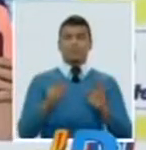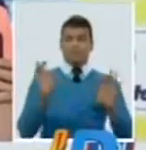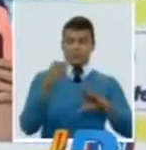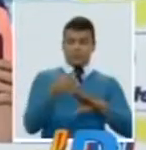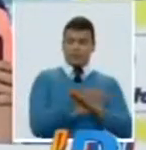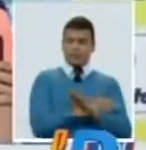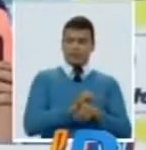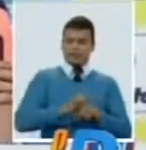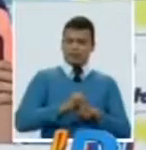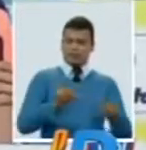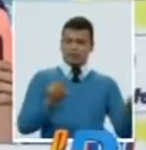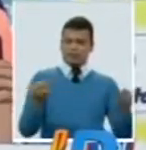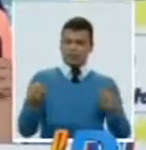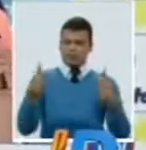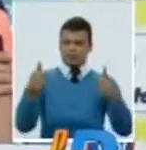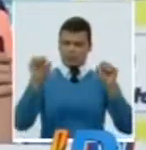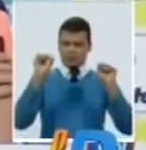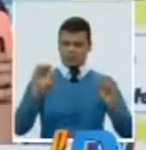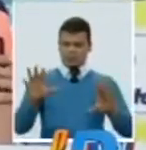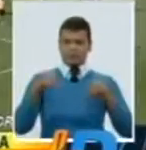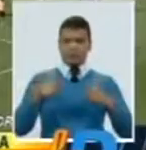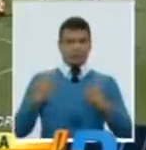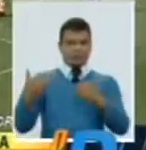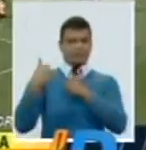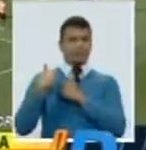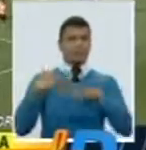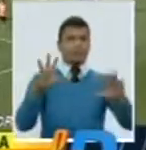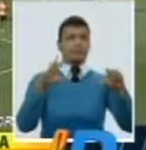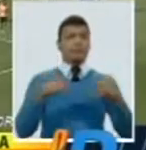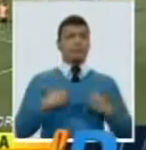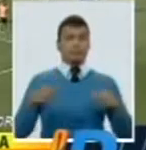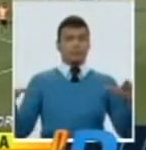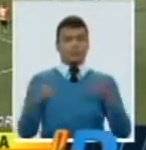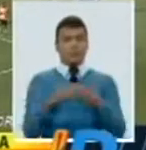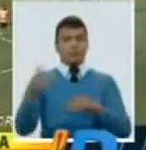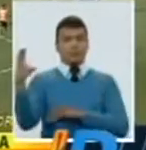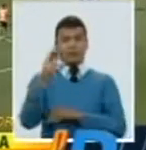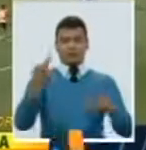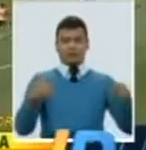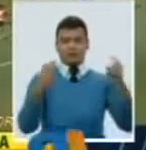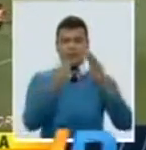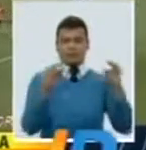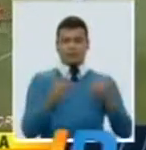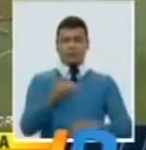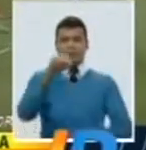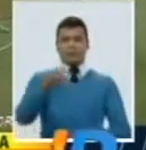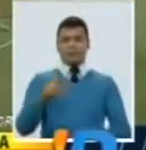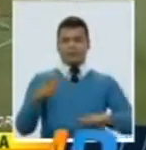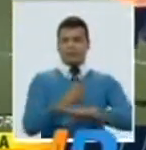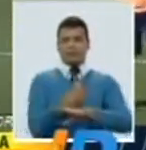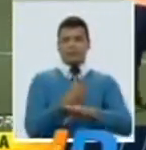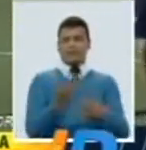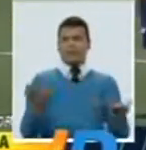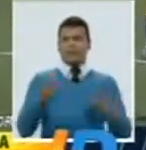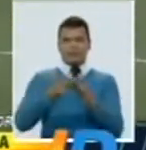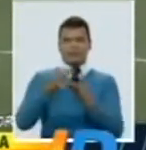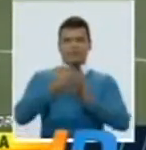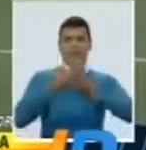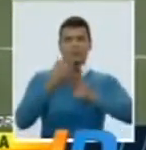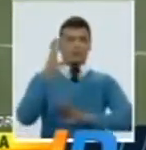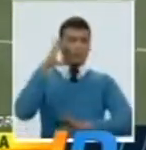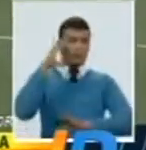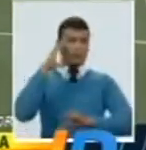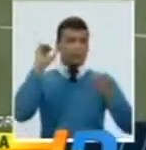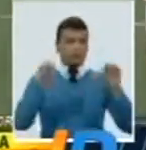preparados para asumir tal responsabilidad. La selección nacional enfrentará a Japón el martes en el estadio de Cuiabá, en donde saldrá a buscar